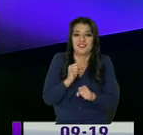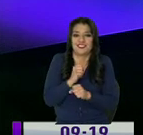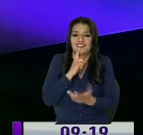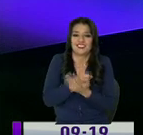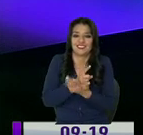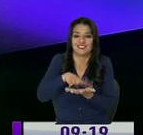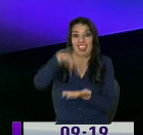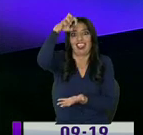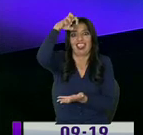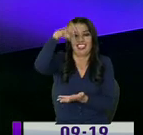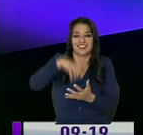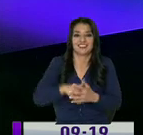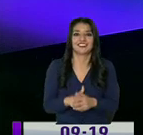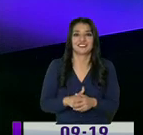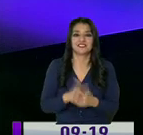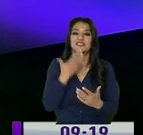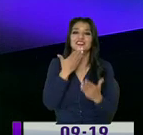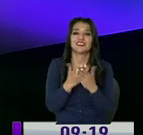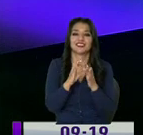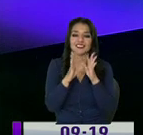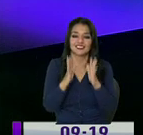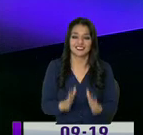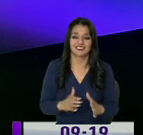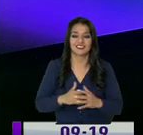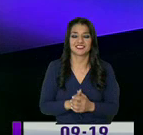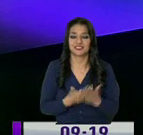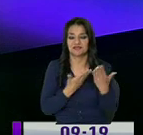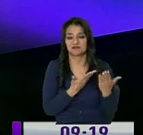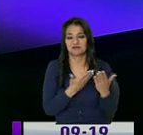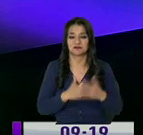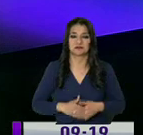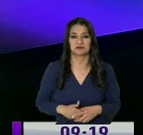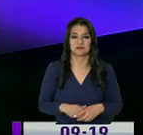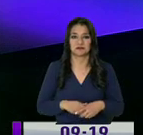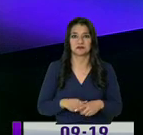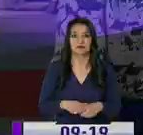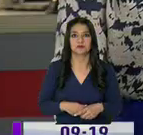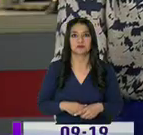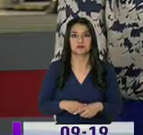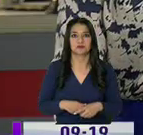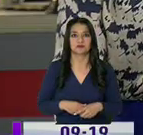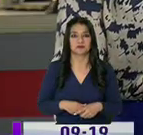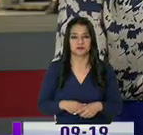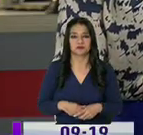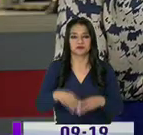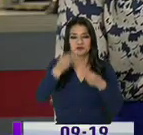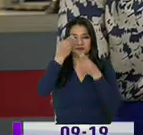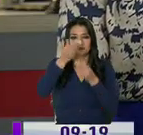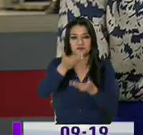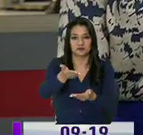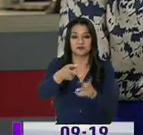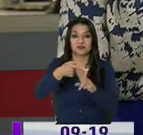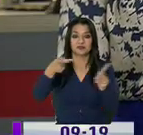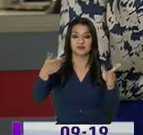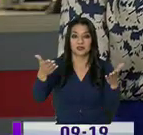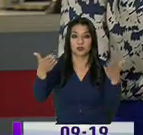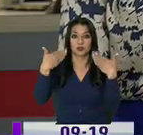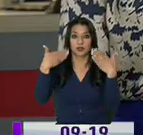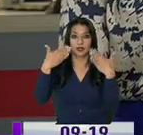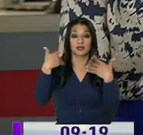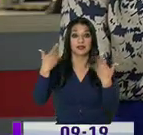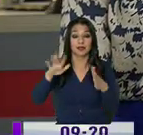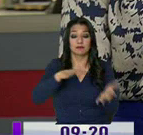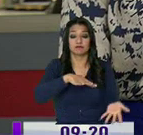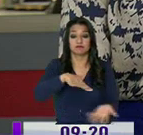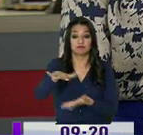verdad. Gracias Sofía, adelante Alison. Les contamos que desde Guayaquil salió el primer cargamento